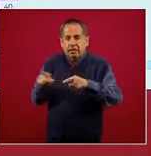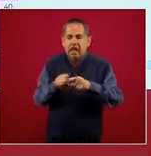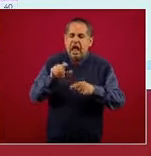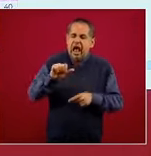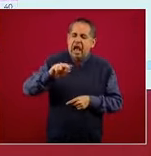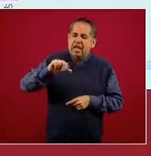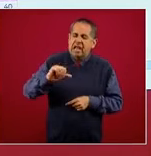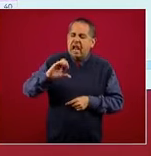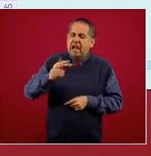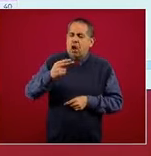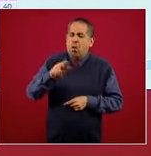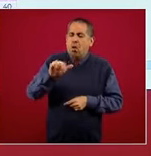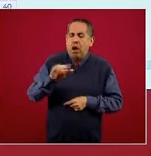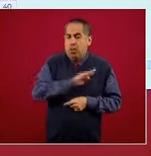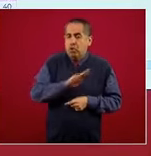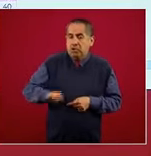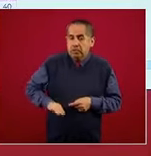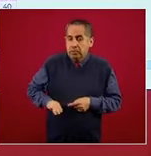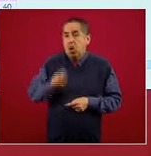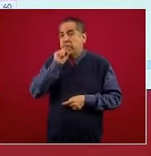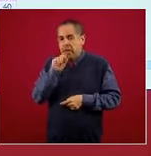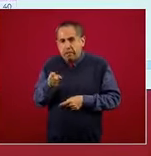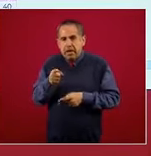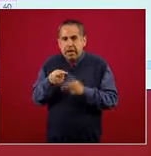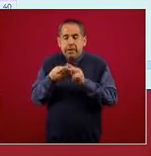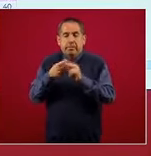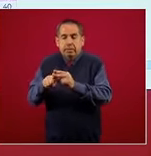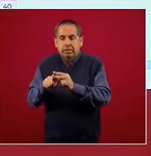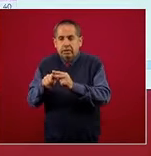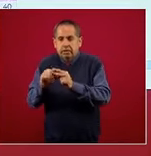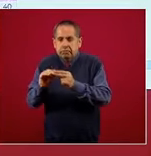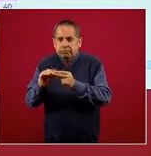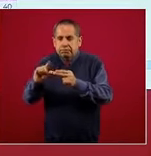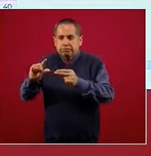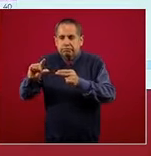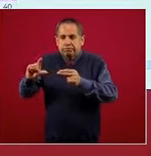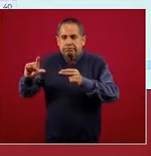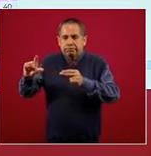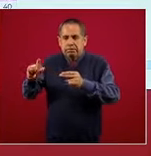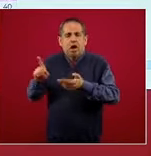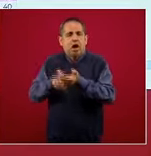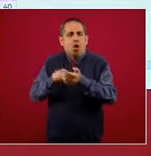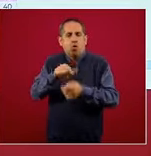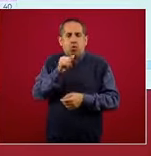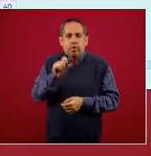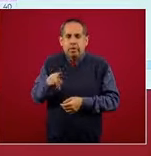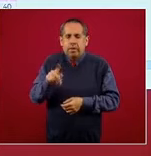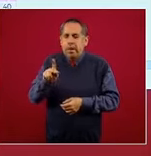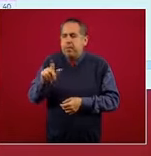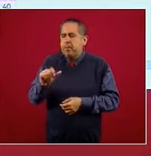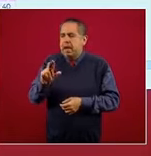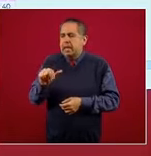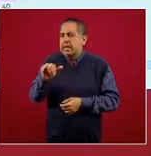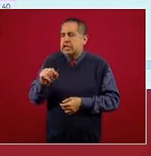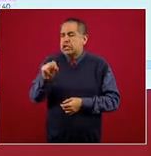Nacajuca, también con un dato importante, al igual que a Paraíso. Y una vez que inicia, por